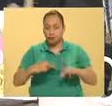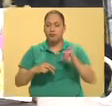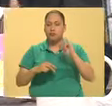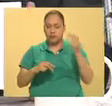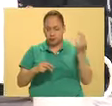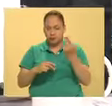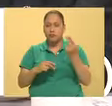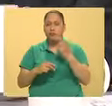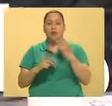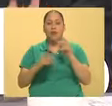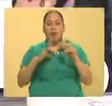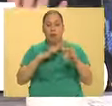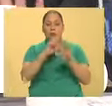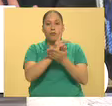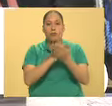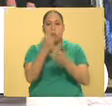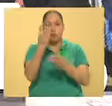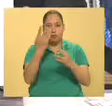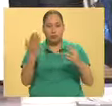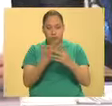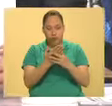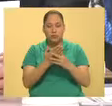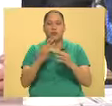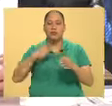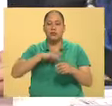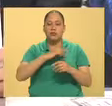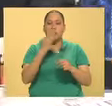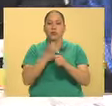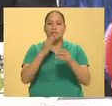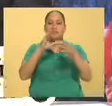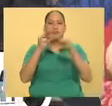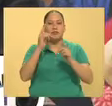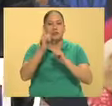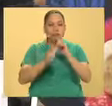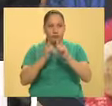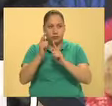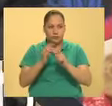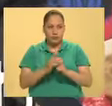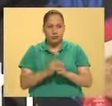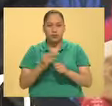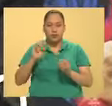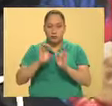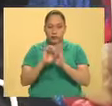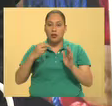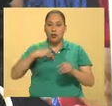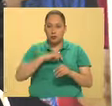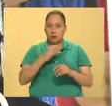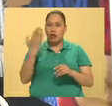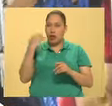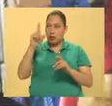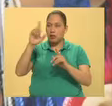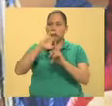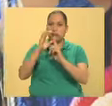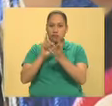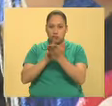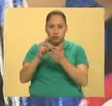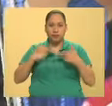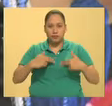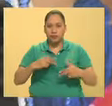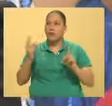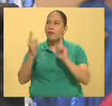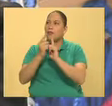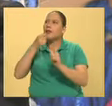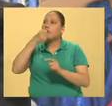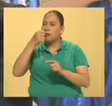presentar. De hecho, destinamos 2 programas porque nos vamos a ir despacito, independientemente de que ya solicitamos una entrevista en la comisión para que nos